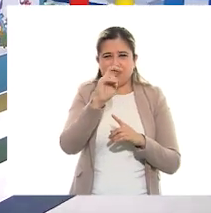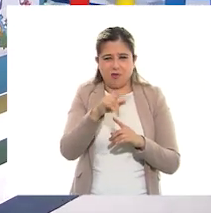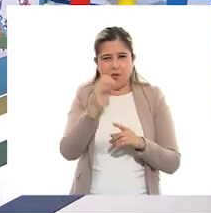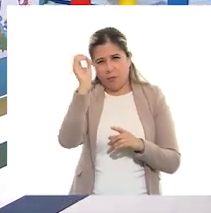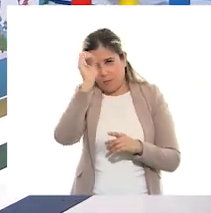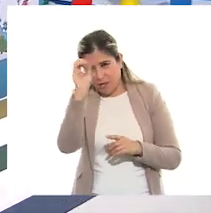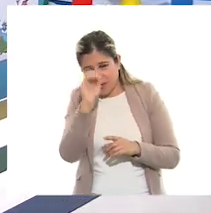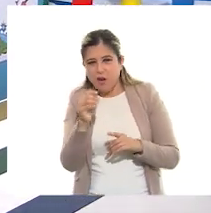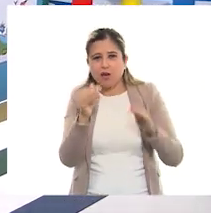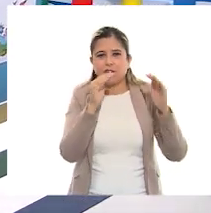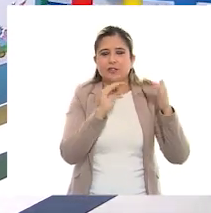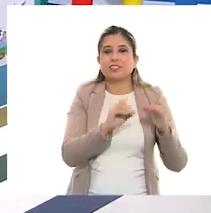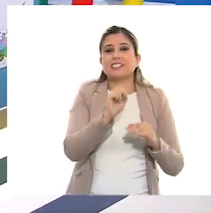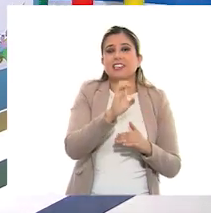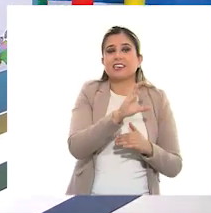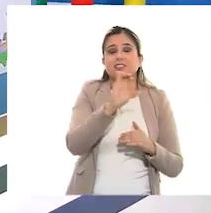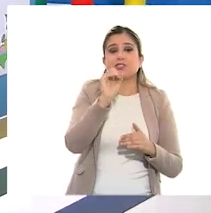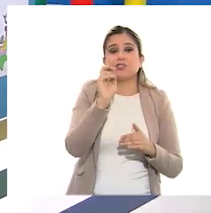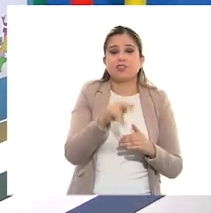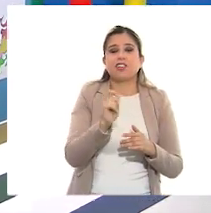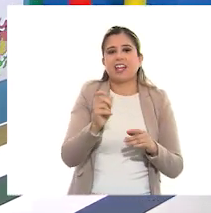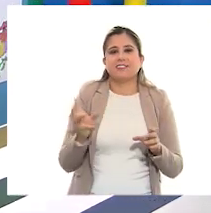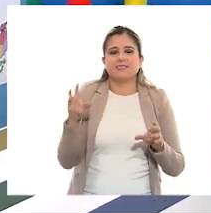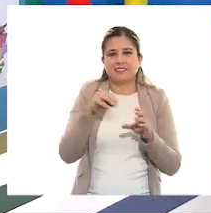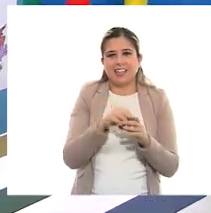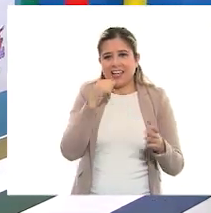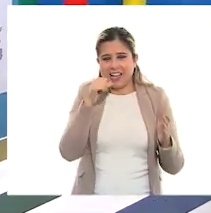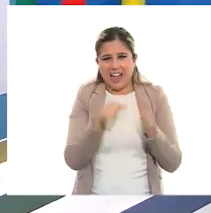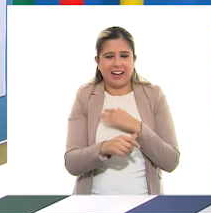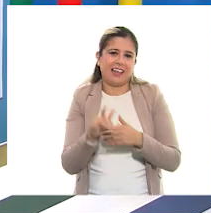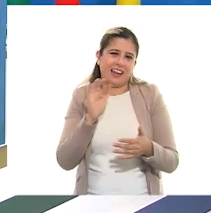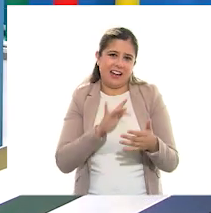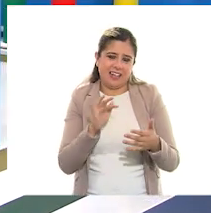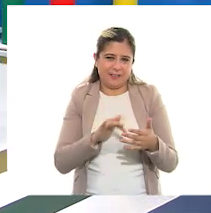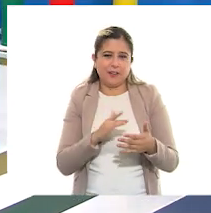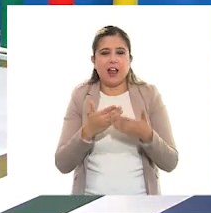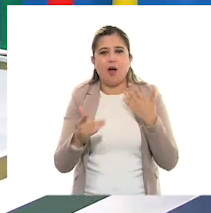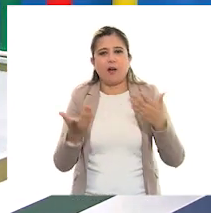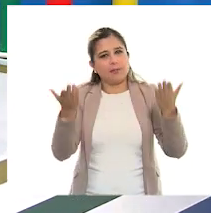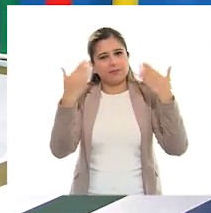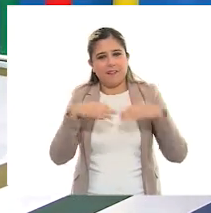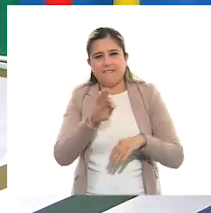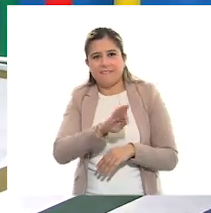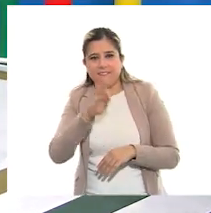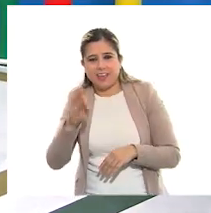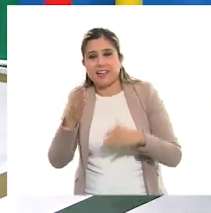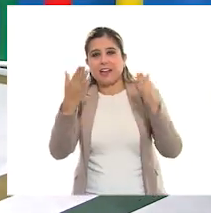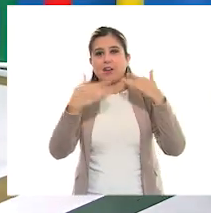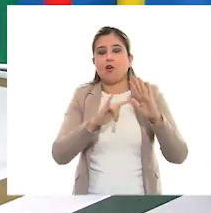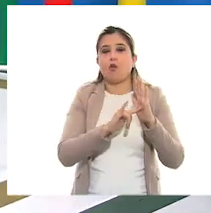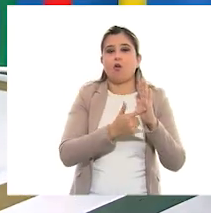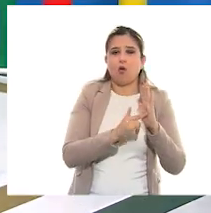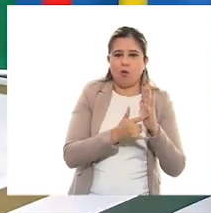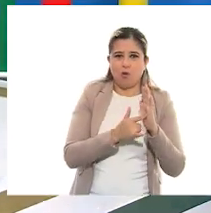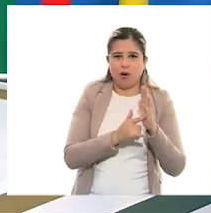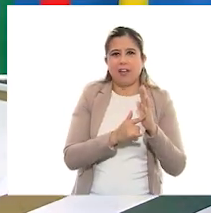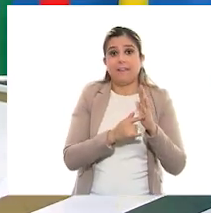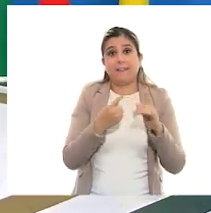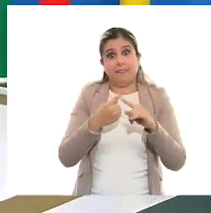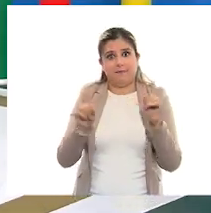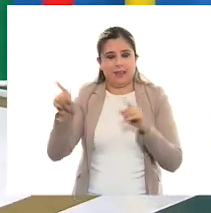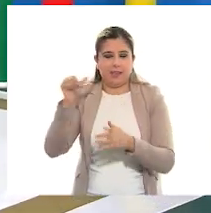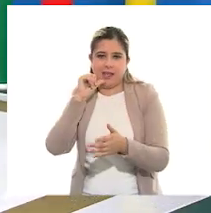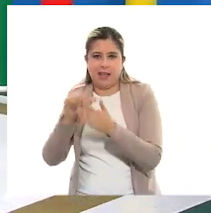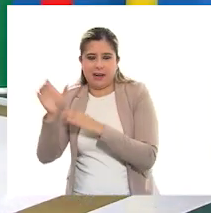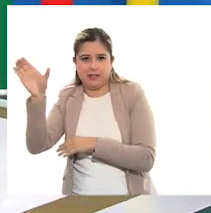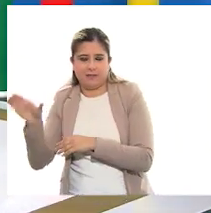la parte de la sección donde se incluye Cartas del Lector. Luego viene la fecha y la hora, Esto es diferente a la otra